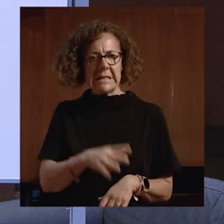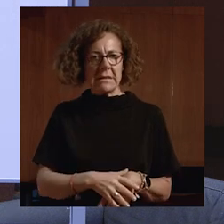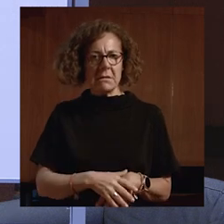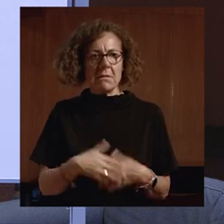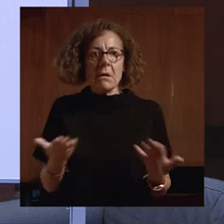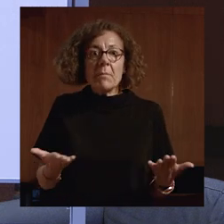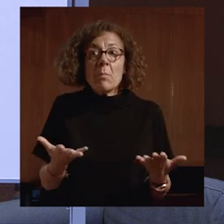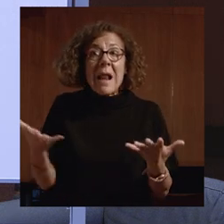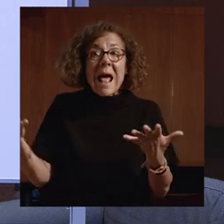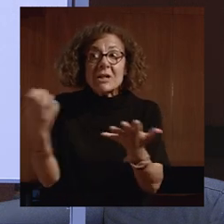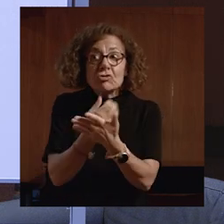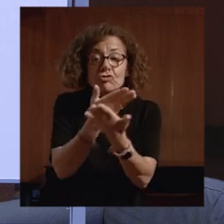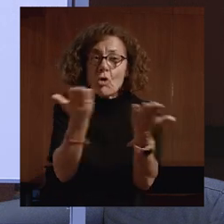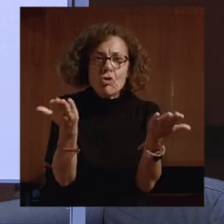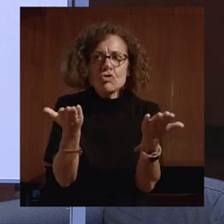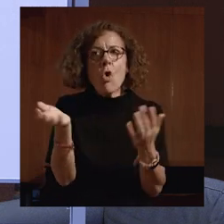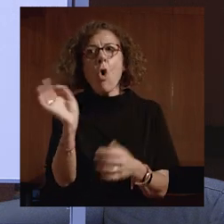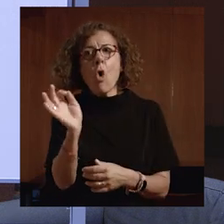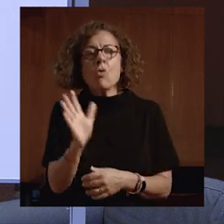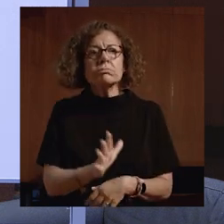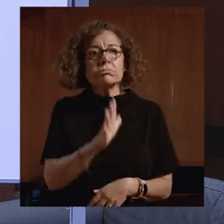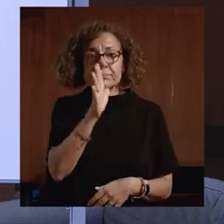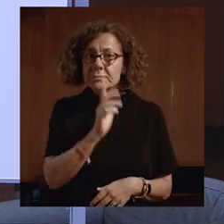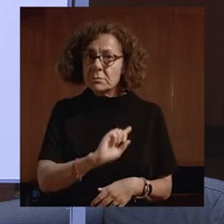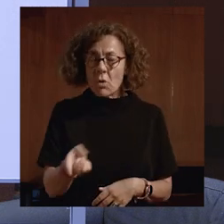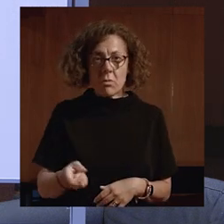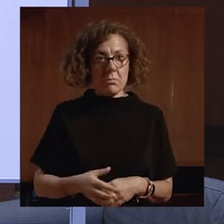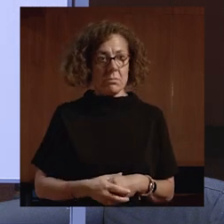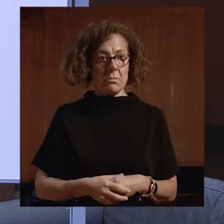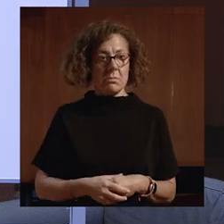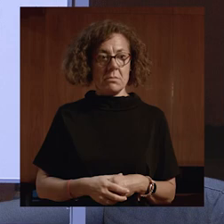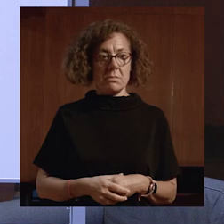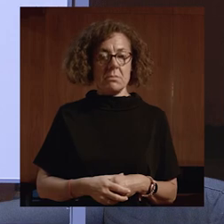para tanta. O quizás no es suficiente.